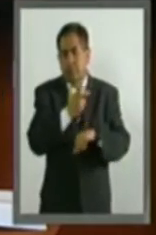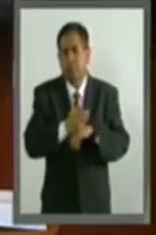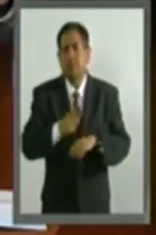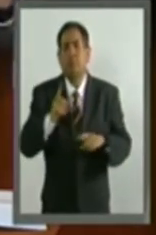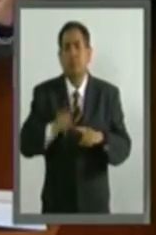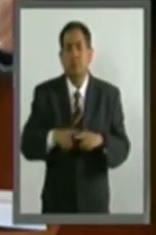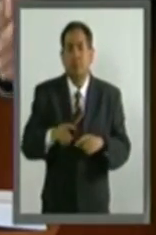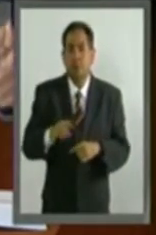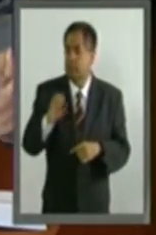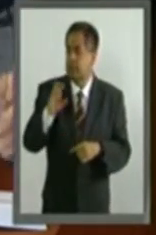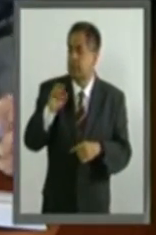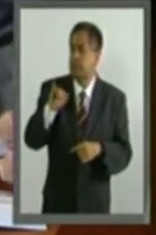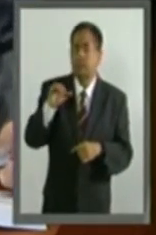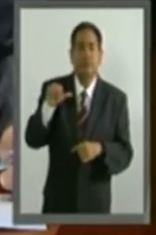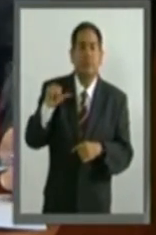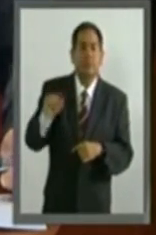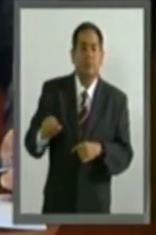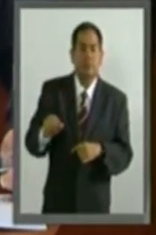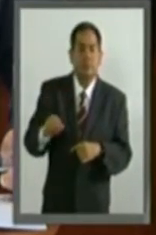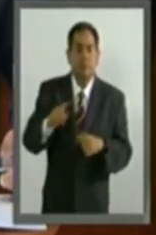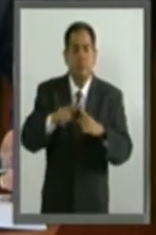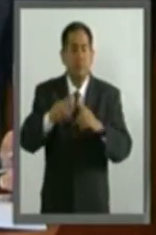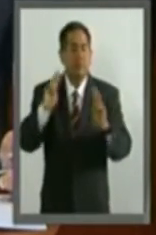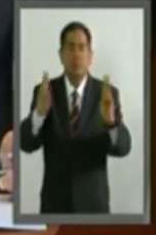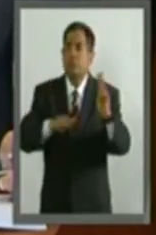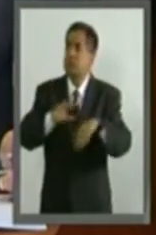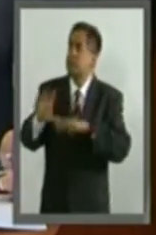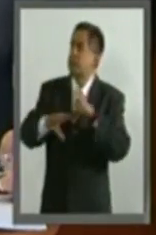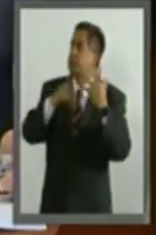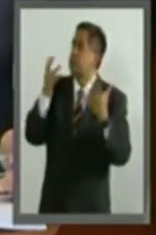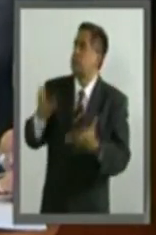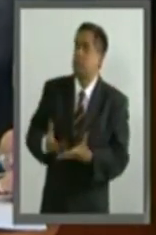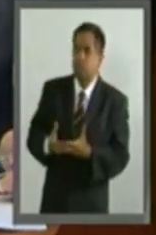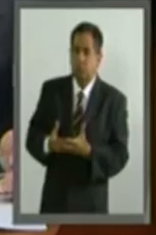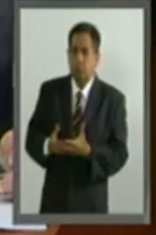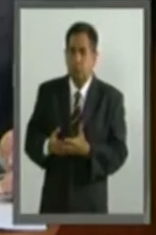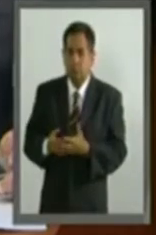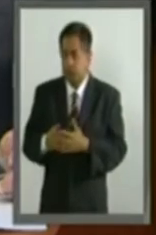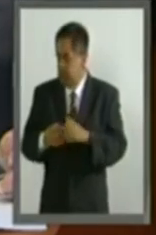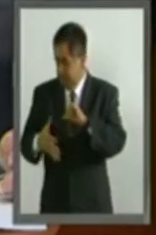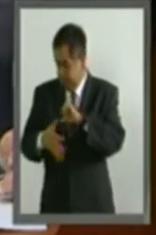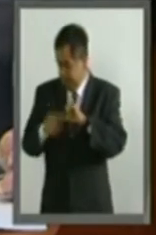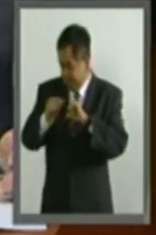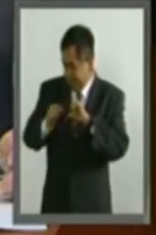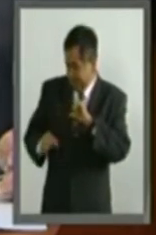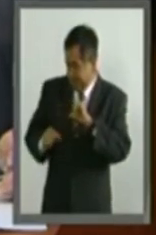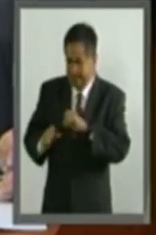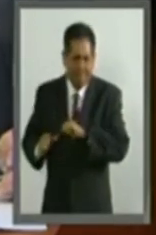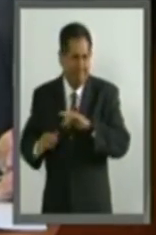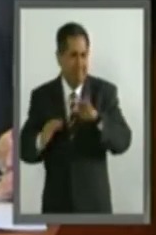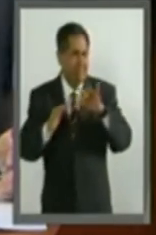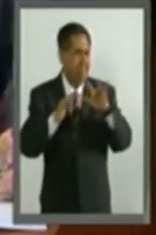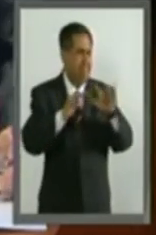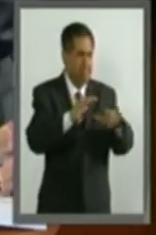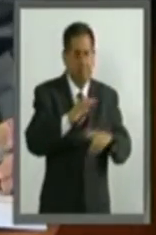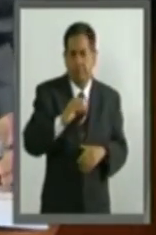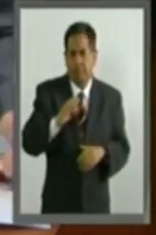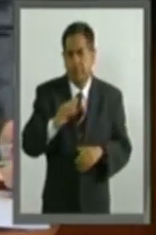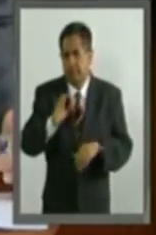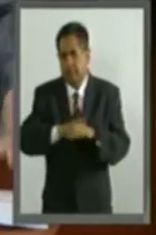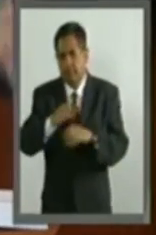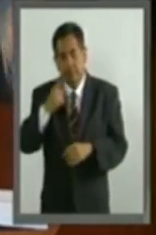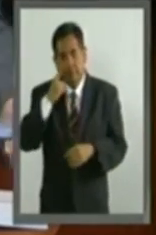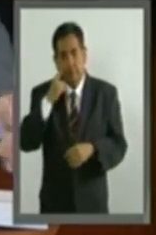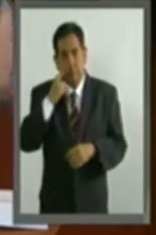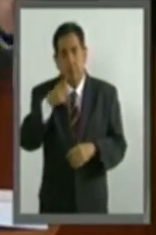hay crisis en la economía global y en los países de donde llegan los migrantes, pero además